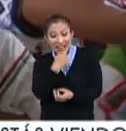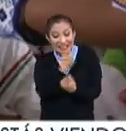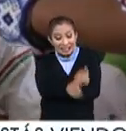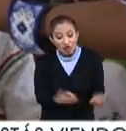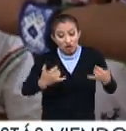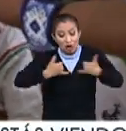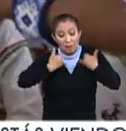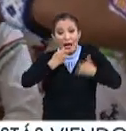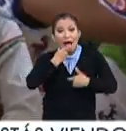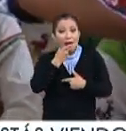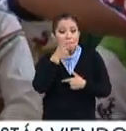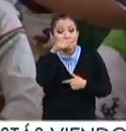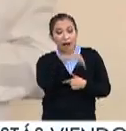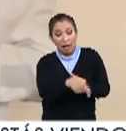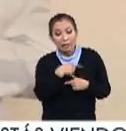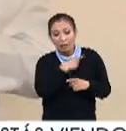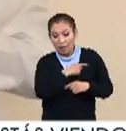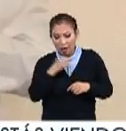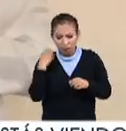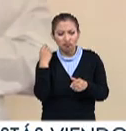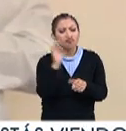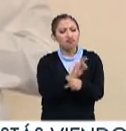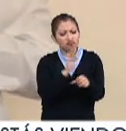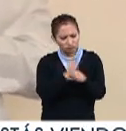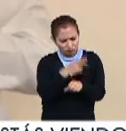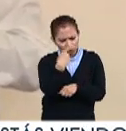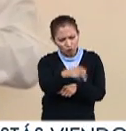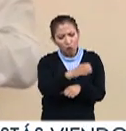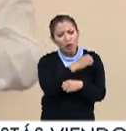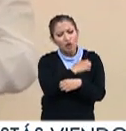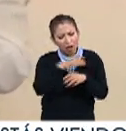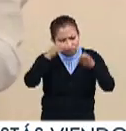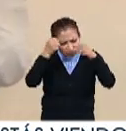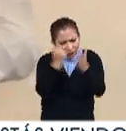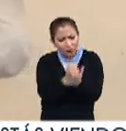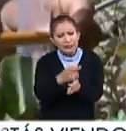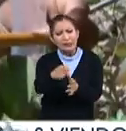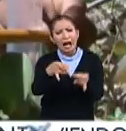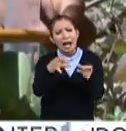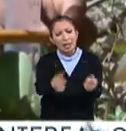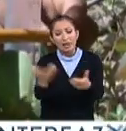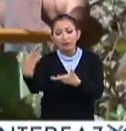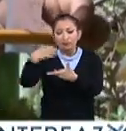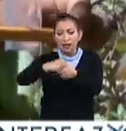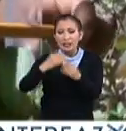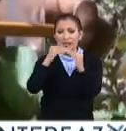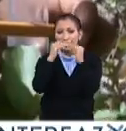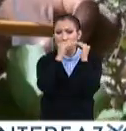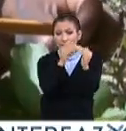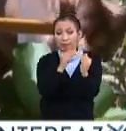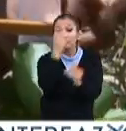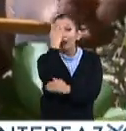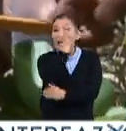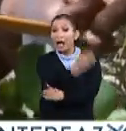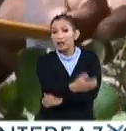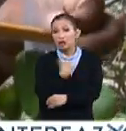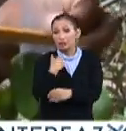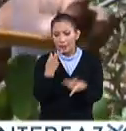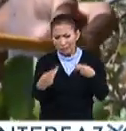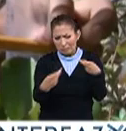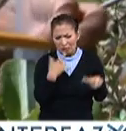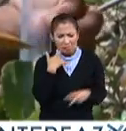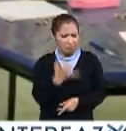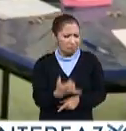niños y jóvenes que las hablan se les debe garantizar su acceso a la educación de calidad, inclusiva y con equidad. Para ello, se han